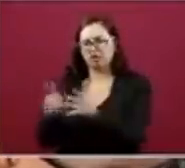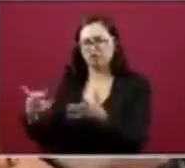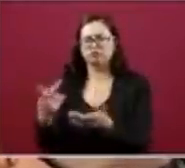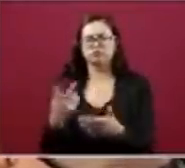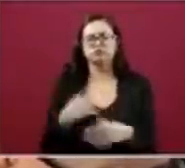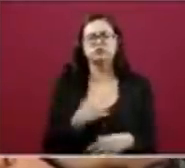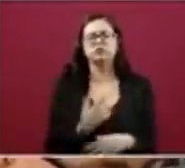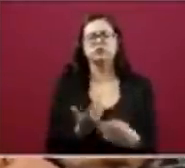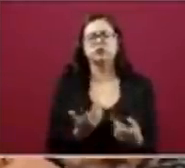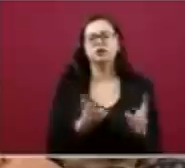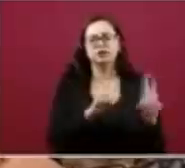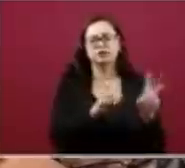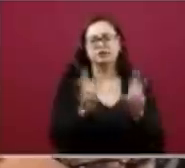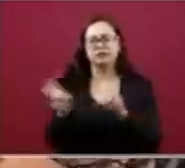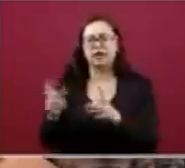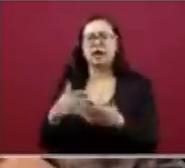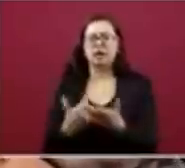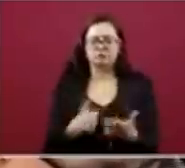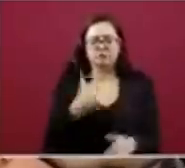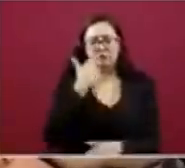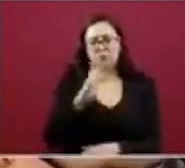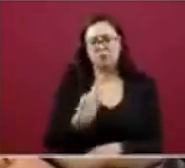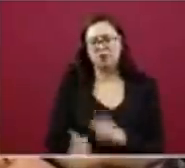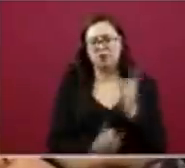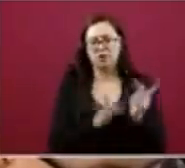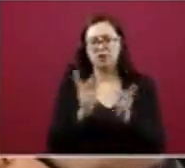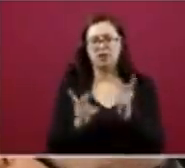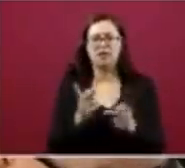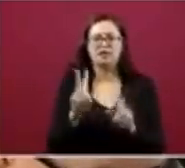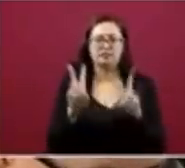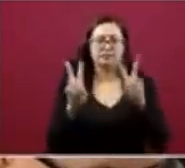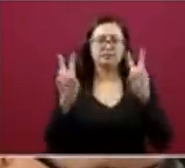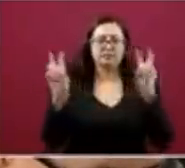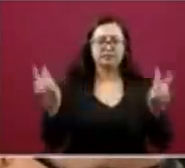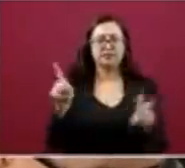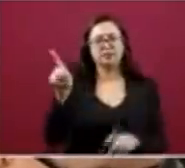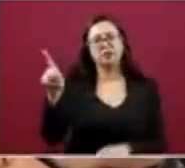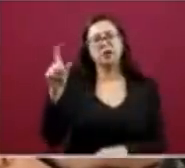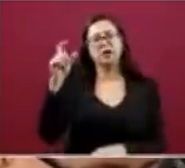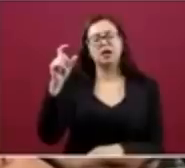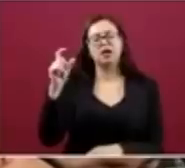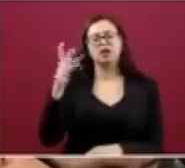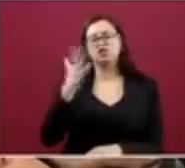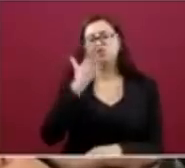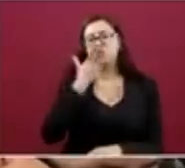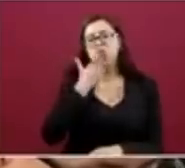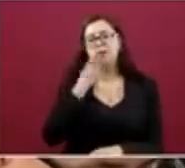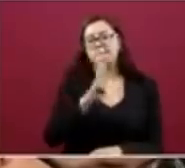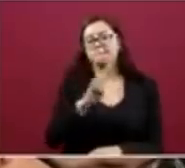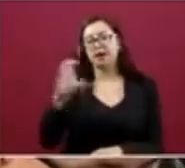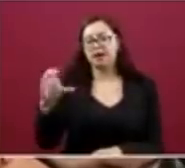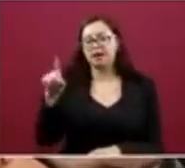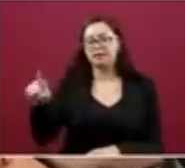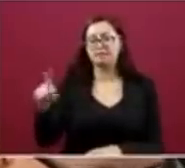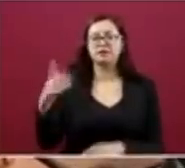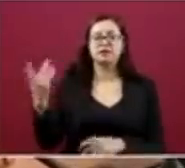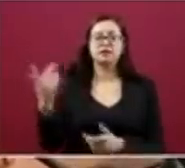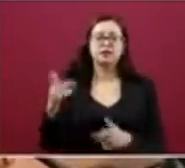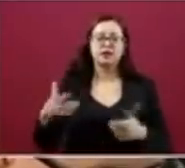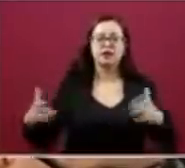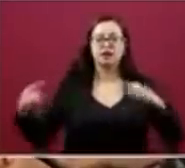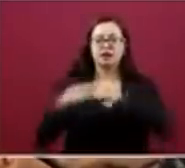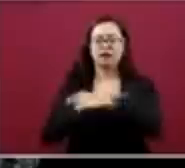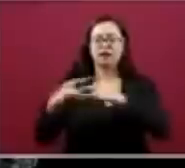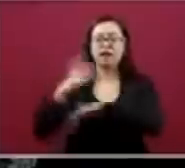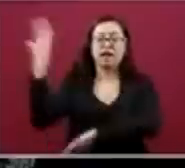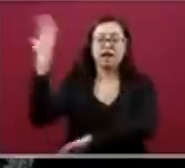saber, presidente, si han revisado los casos de tomas de casetas en Sonora y Baja California. El secretario de Seguridad, Alfonso